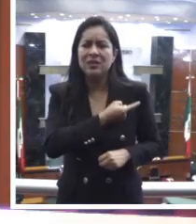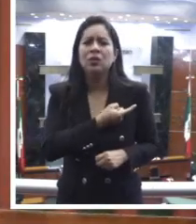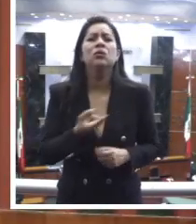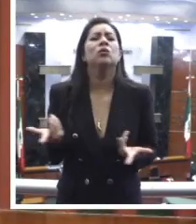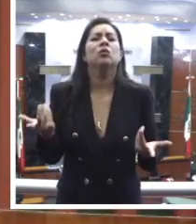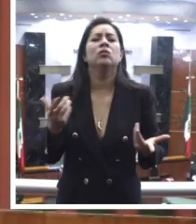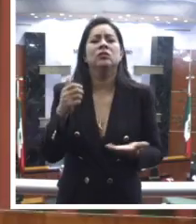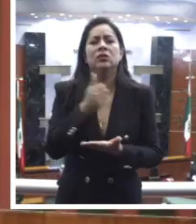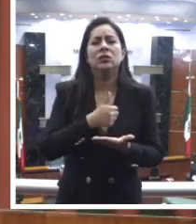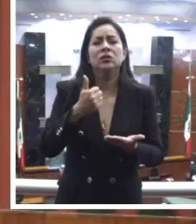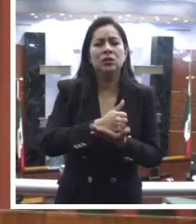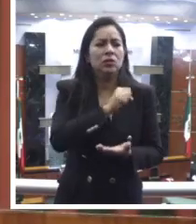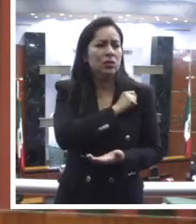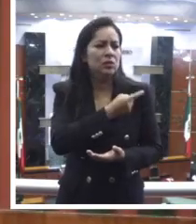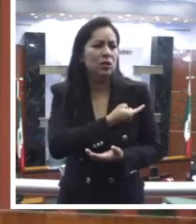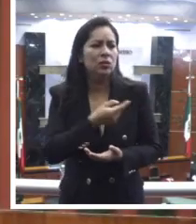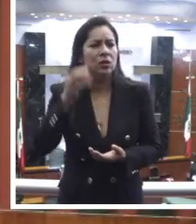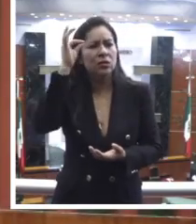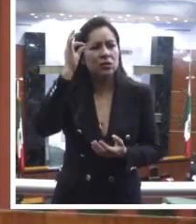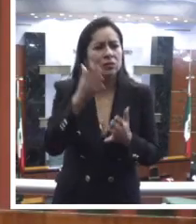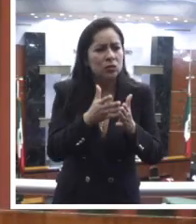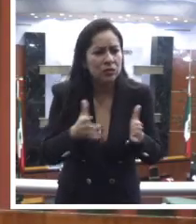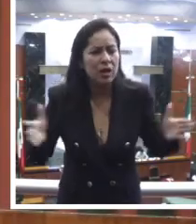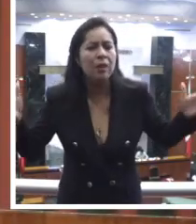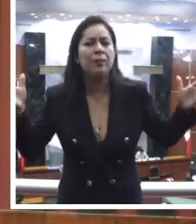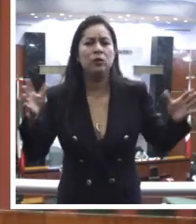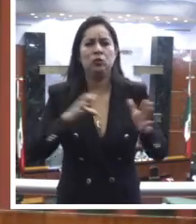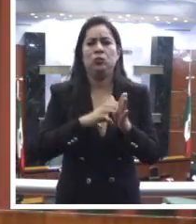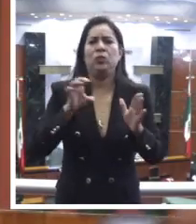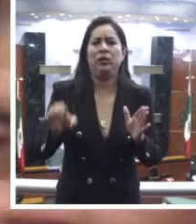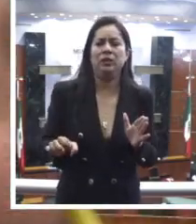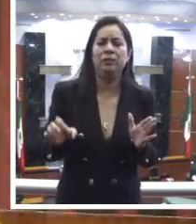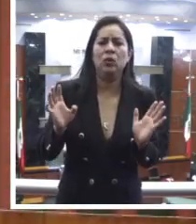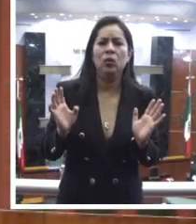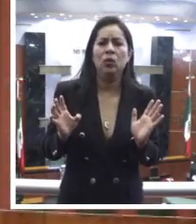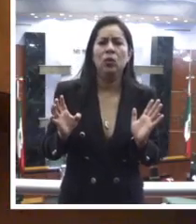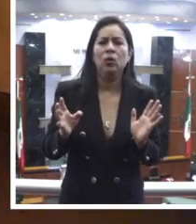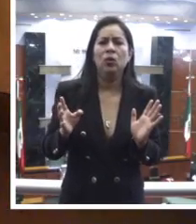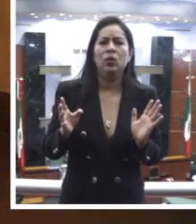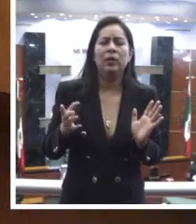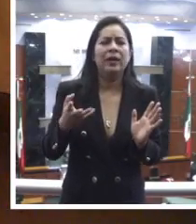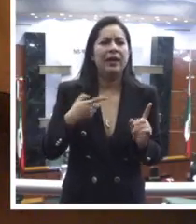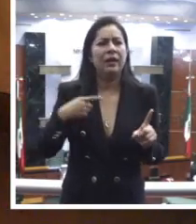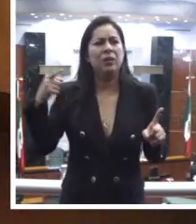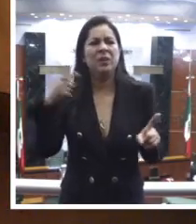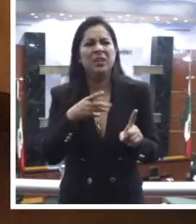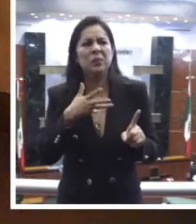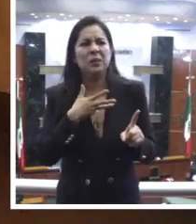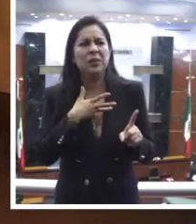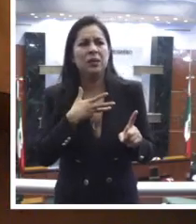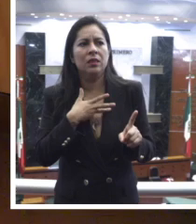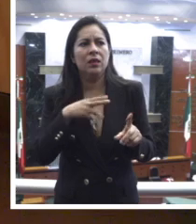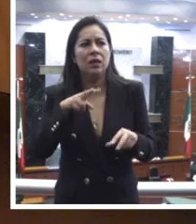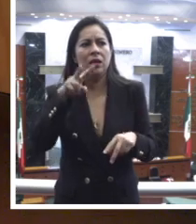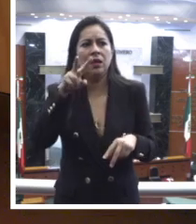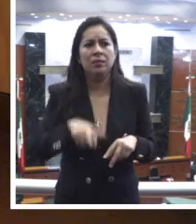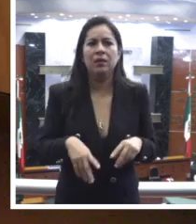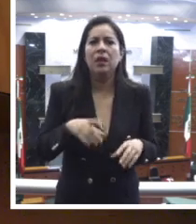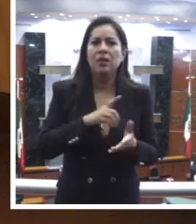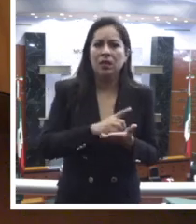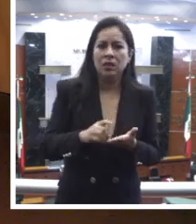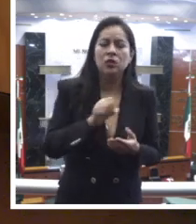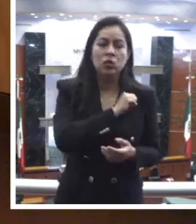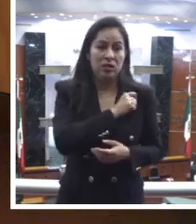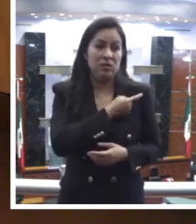con centros de salud de servicios ampliados, por ejemplo, que tienen el objetivo, pues, de hacer realidad el derecho a